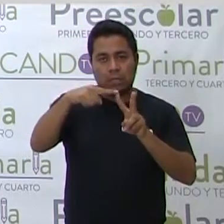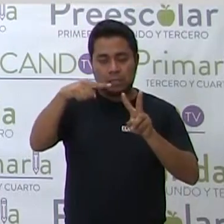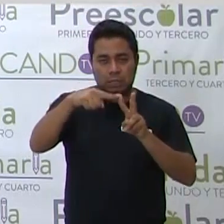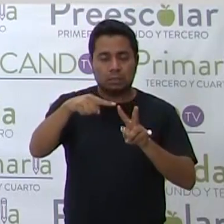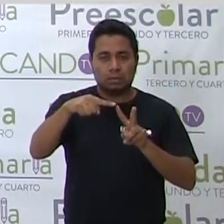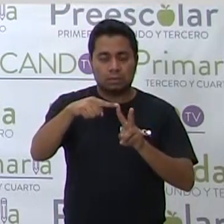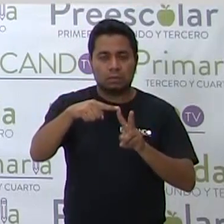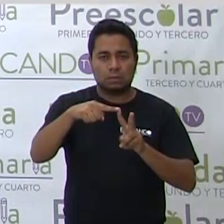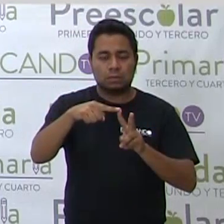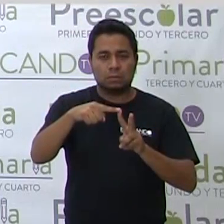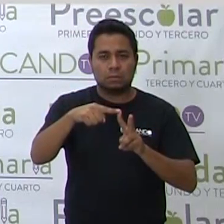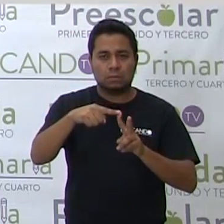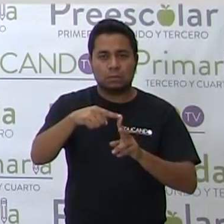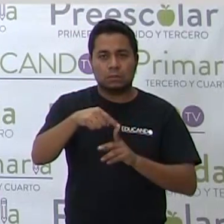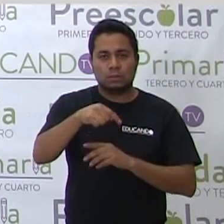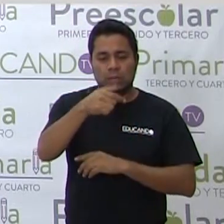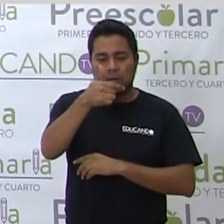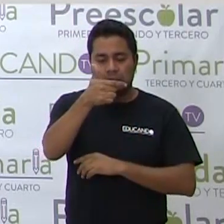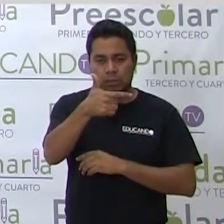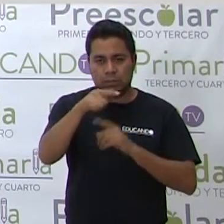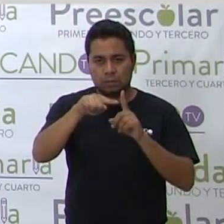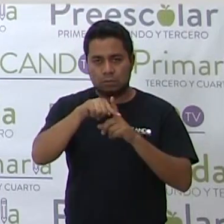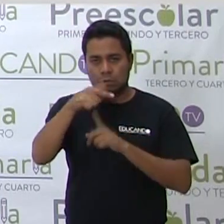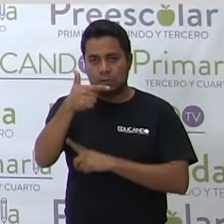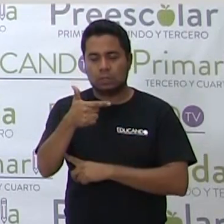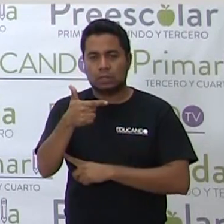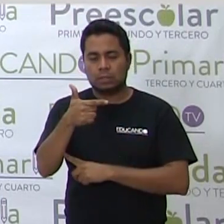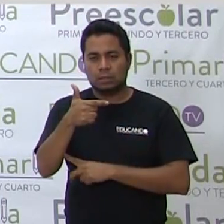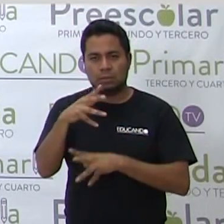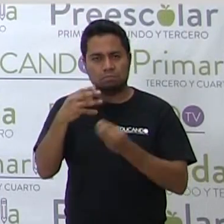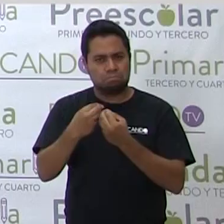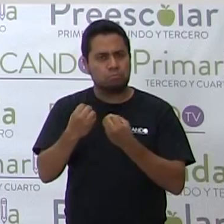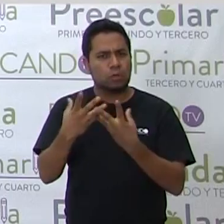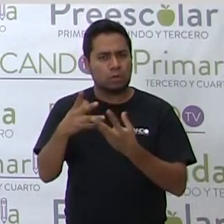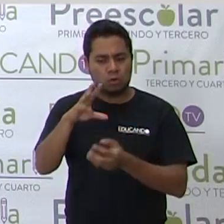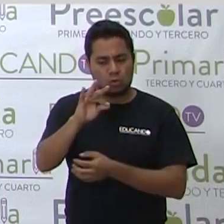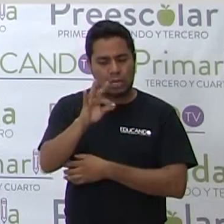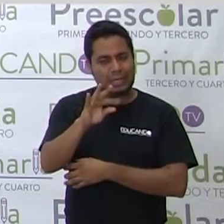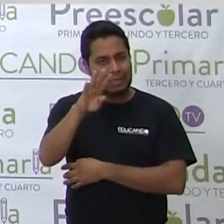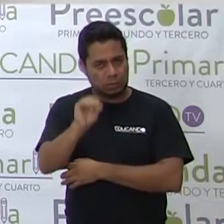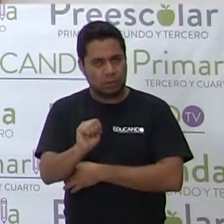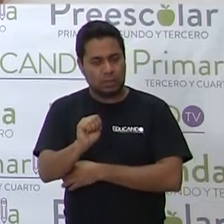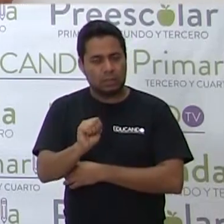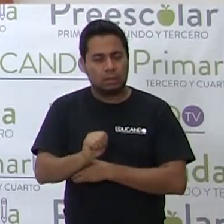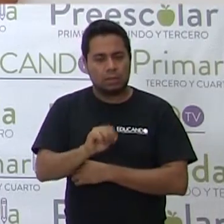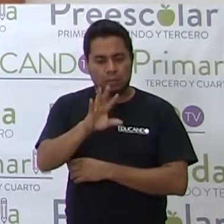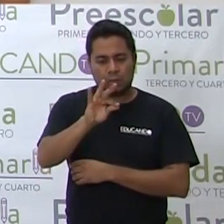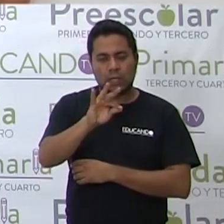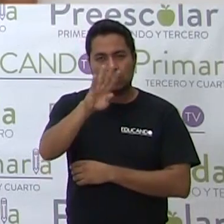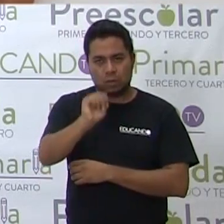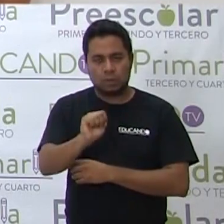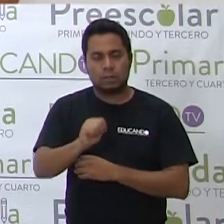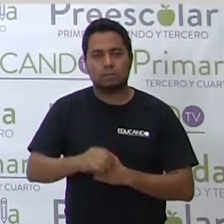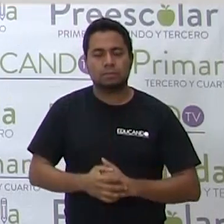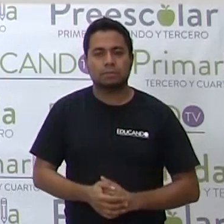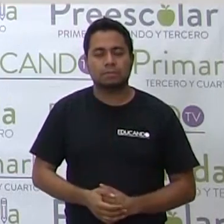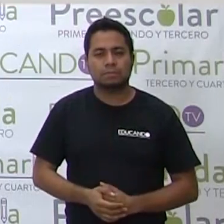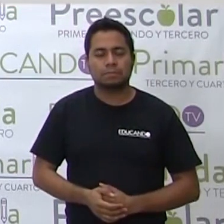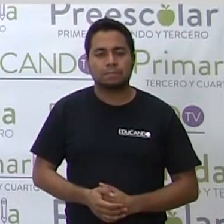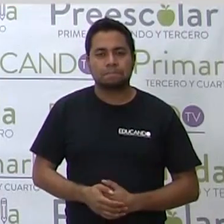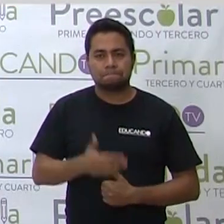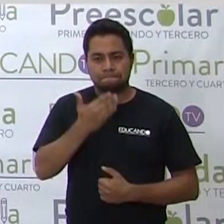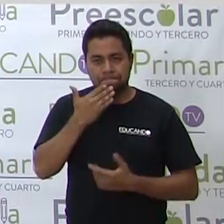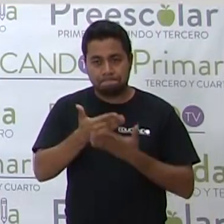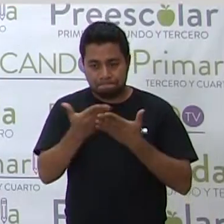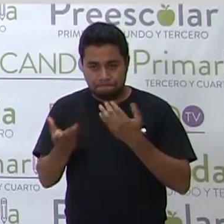cuadrada 7 * 7 Cuánto es 49 49 ahora